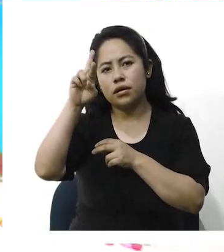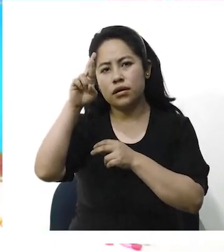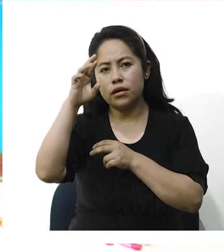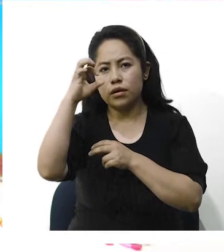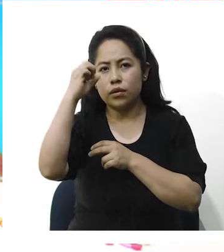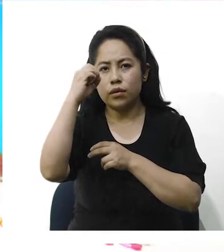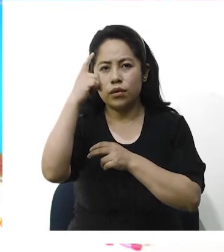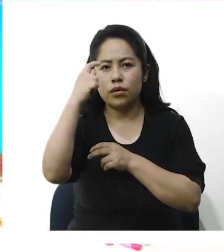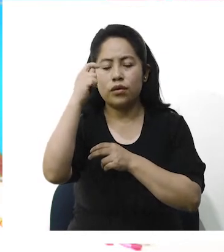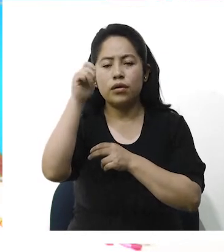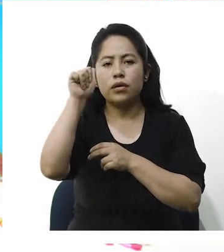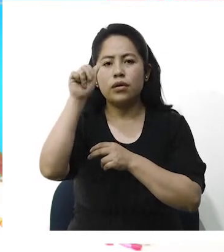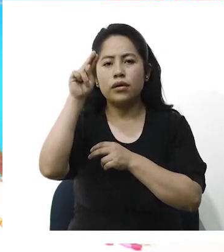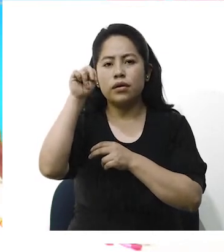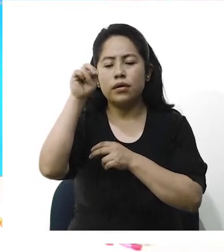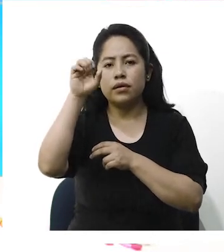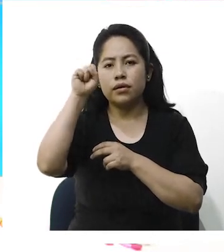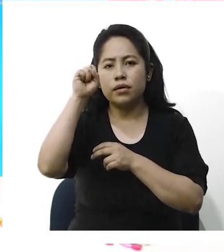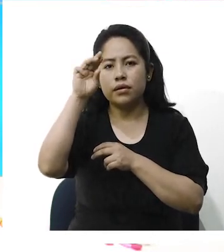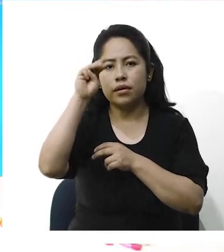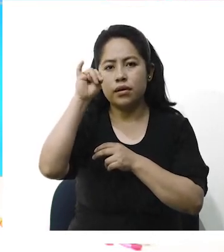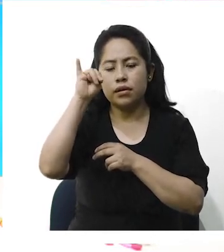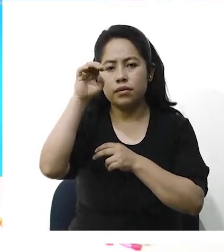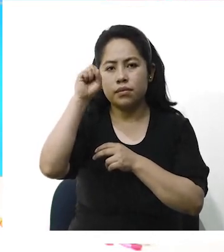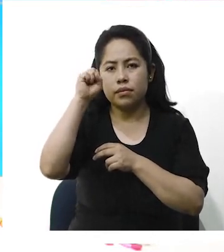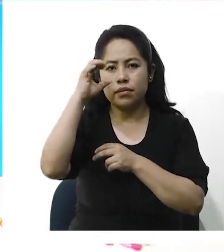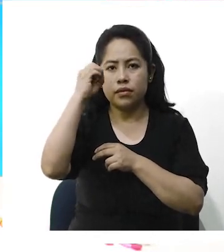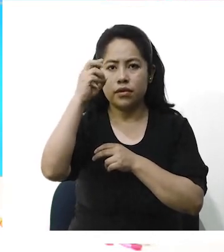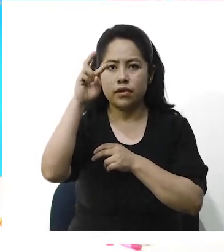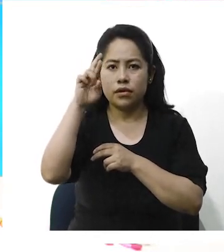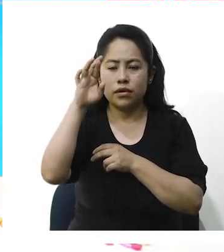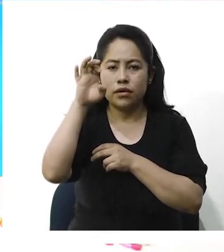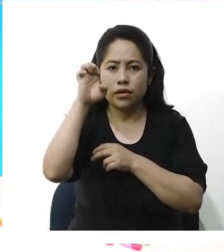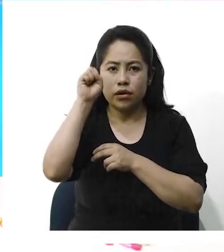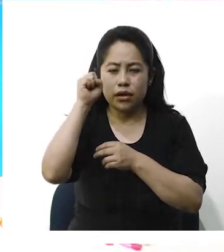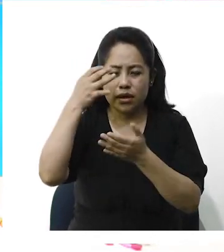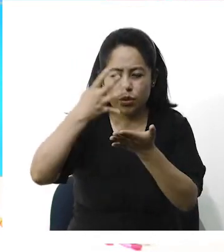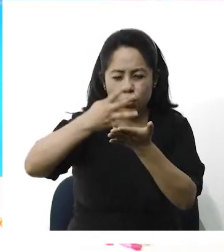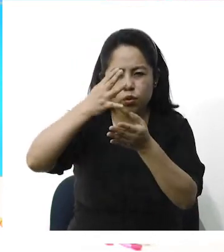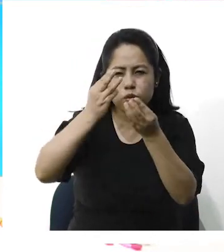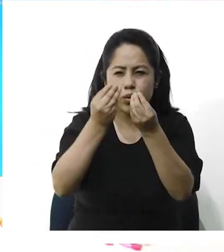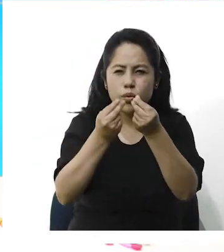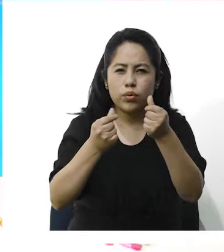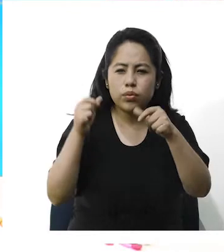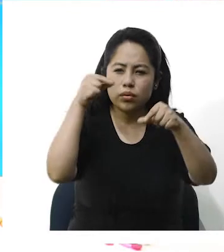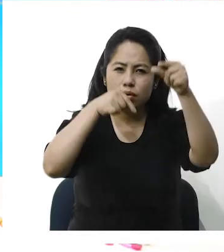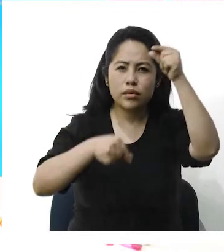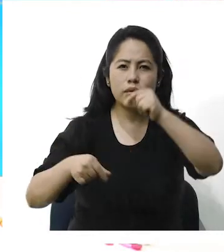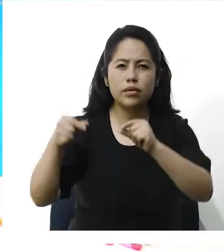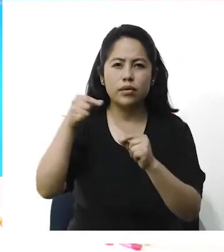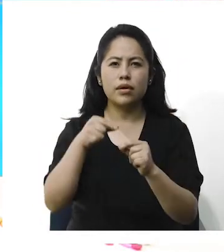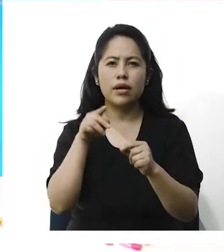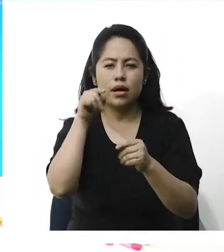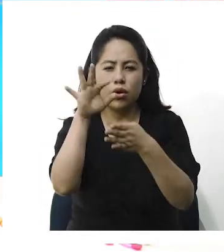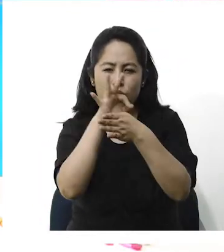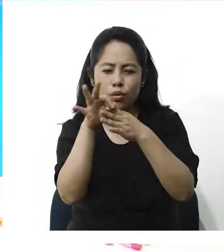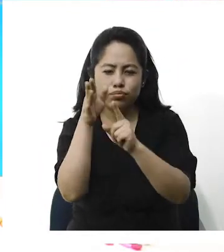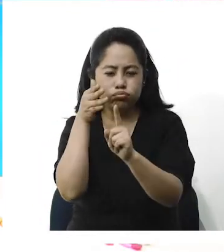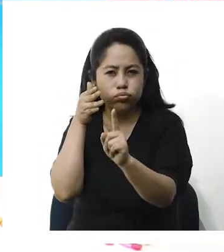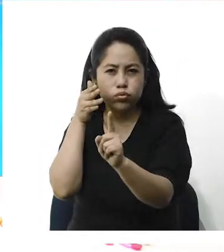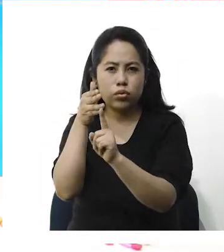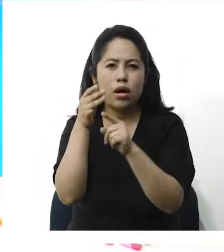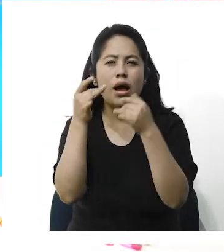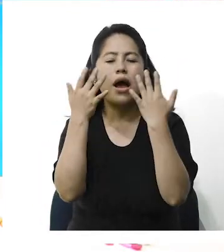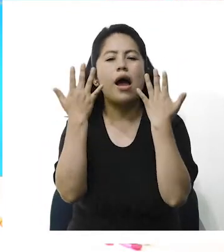neurotransmisores son sustancias químicas que tienen funciones específicas. Existen más de 100 tipos de